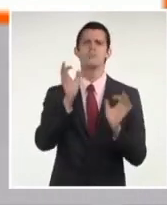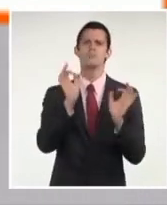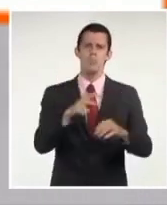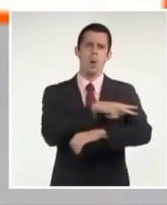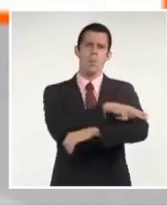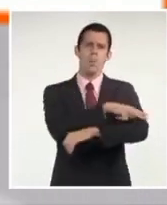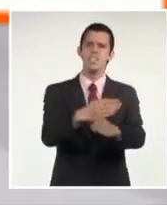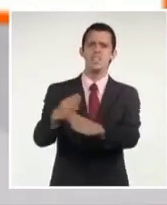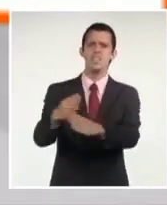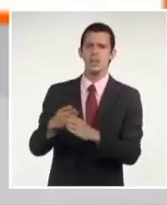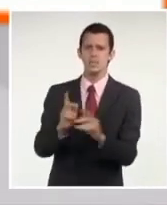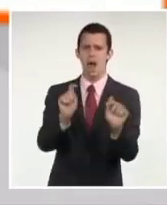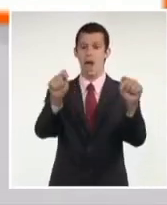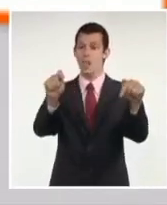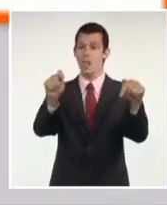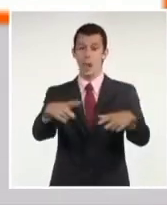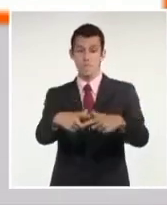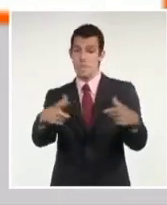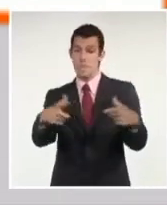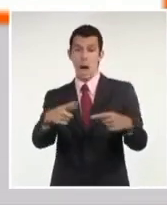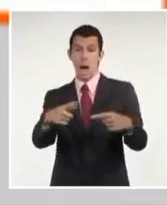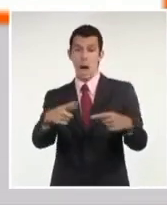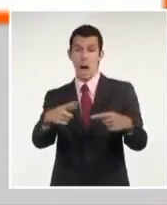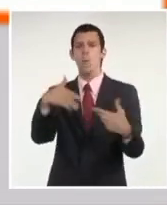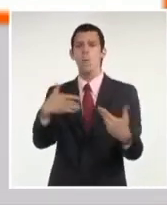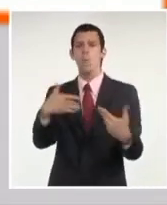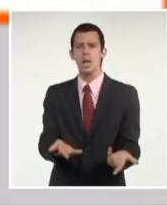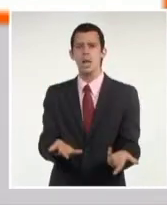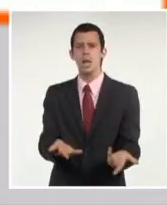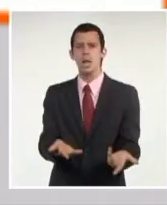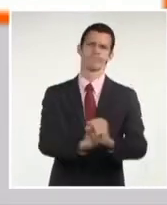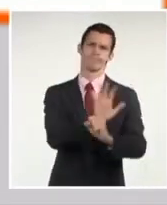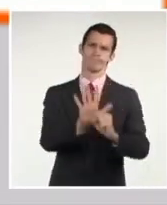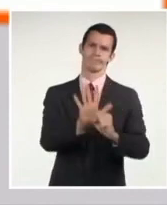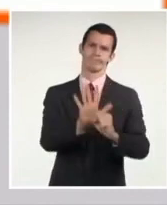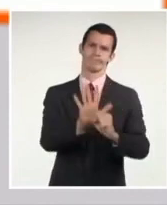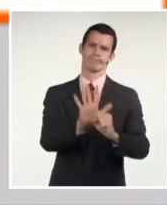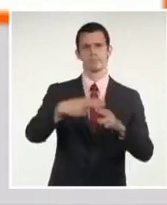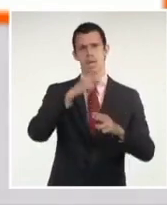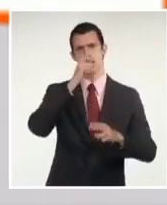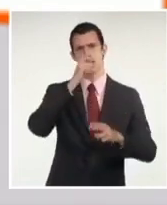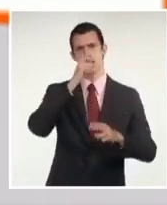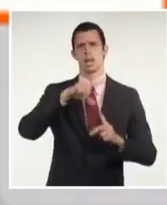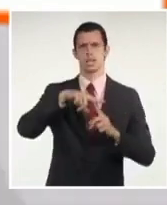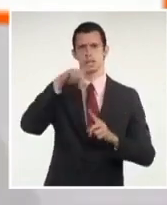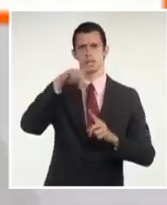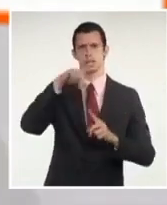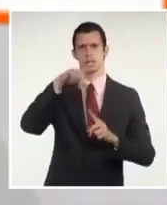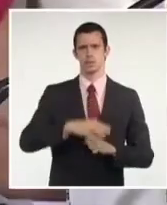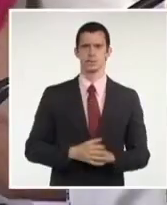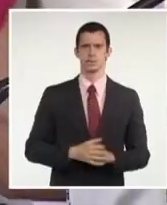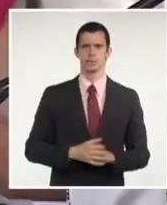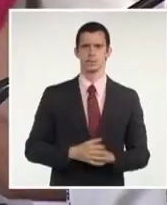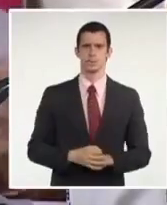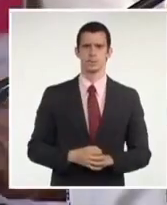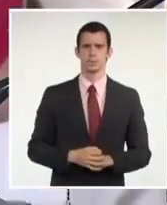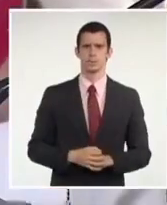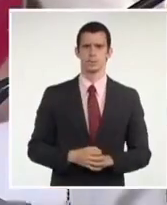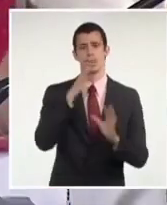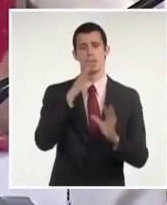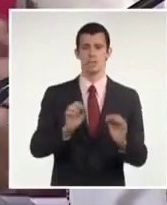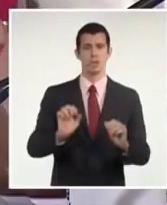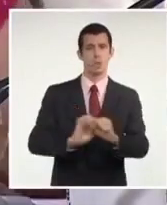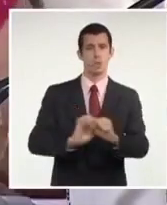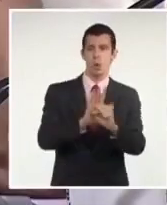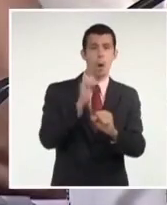en su momento la DC14G, que se impuso en el mundo y así está haciendo delta. Delta se va a imponer por todos los